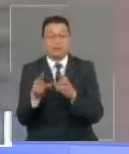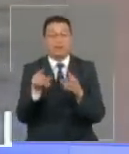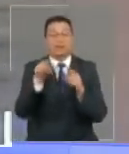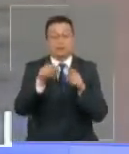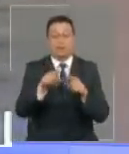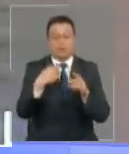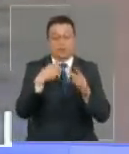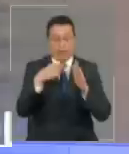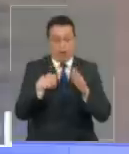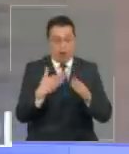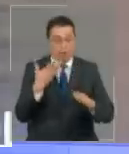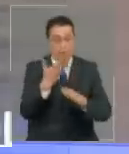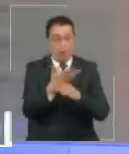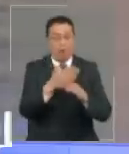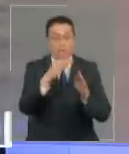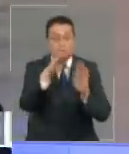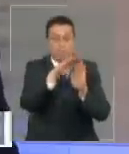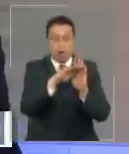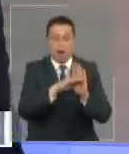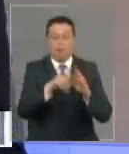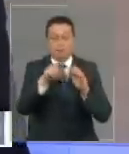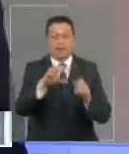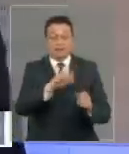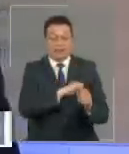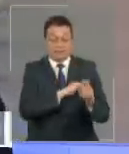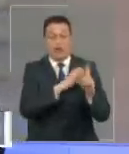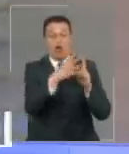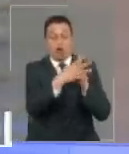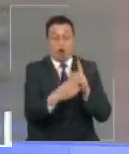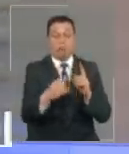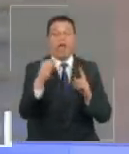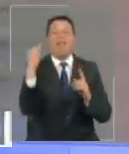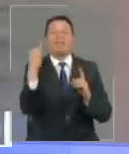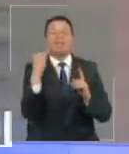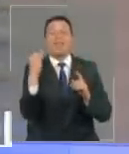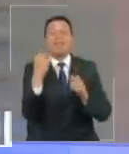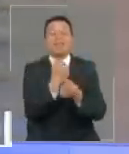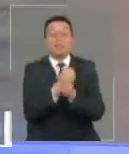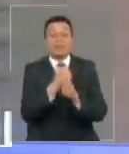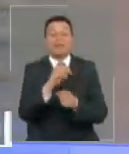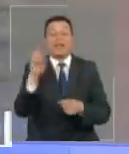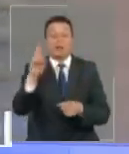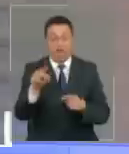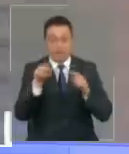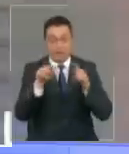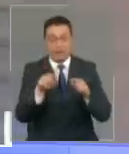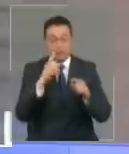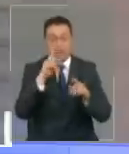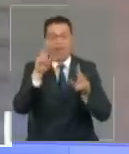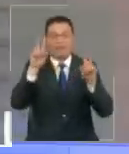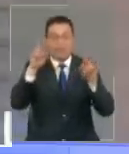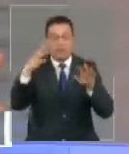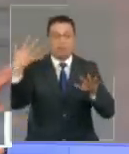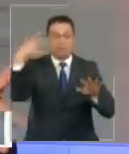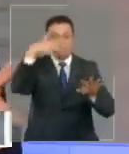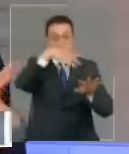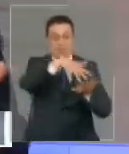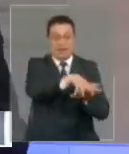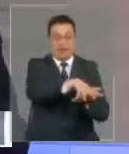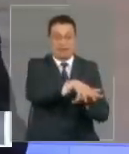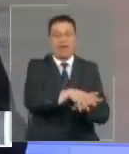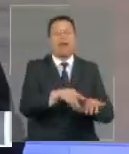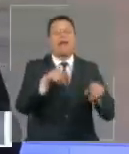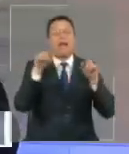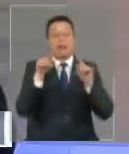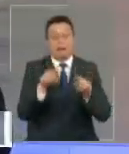el programa que le planteamos, las municipalidades de Santiago, Independencia y Recoleta, para atender el tema de los migrantes. Y hoy día tenemos